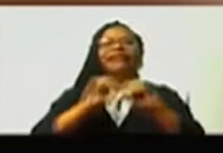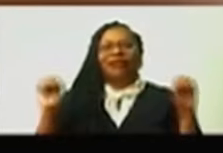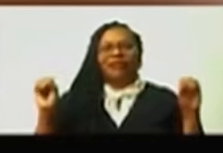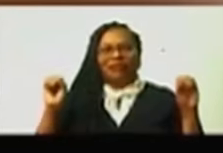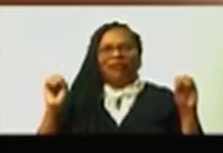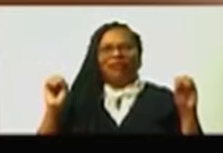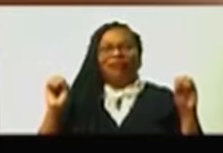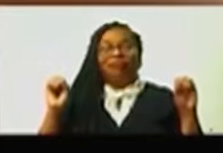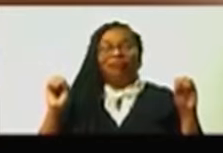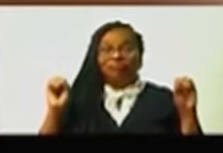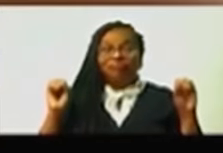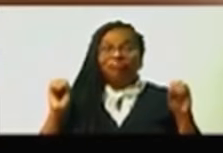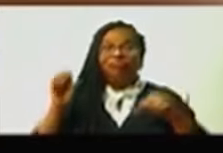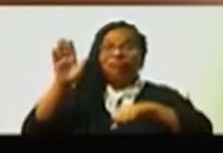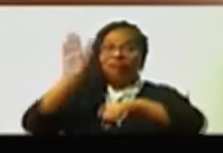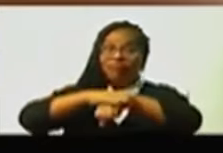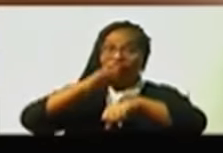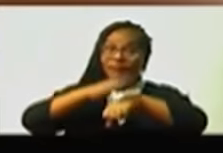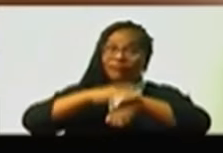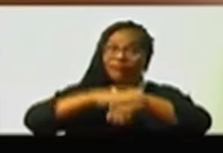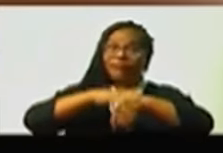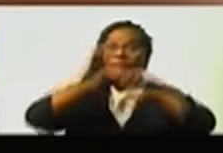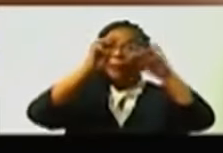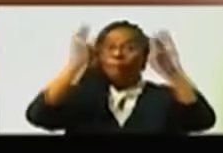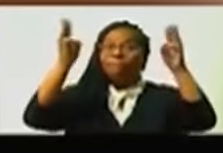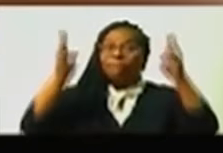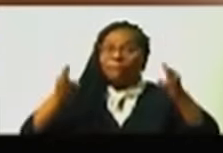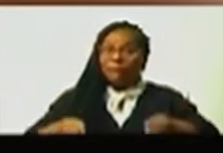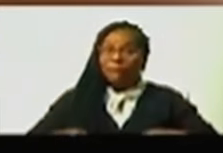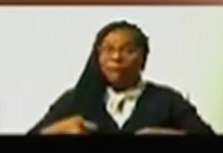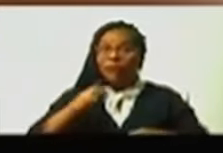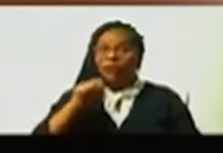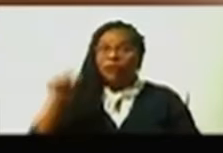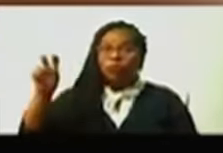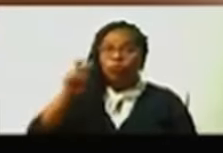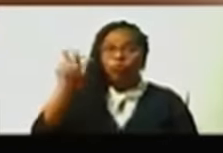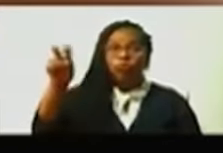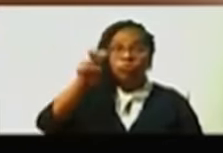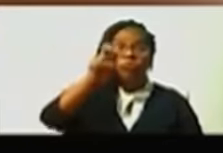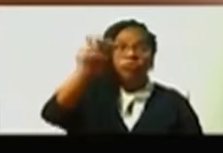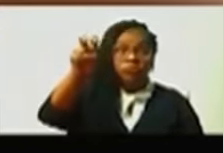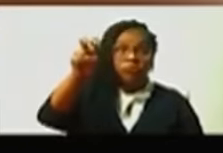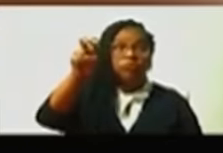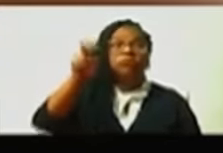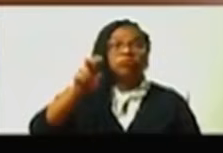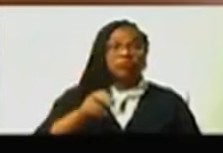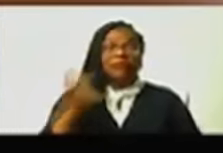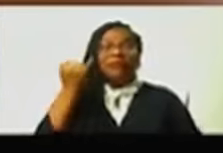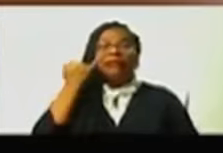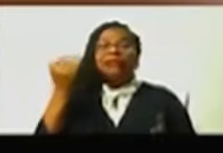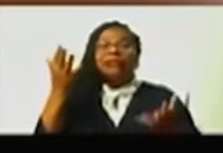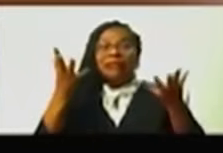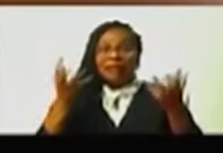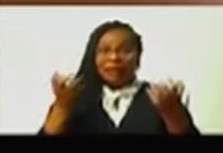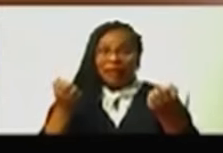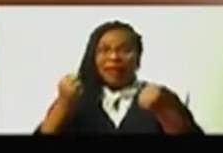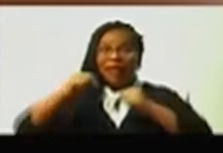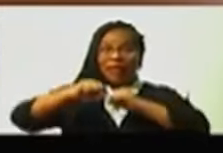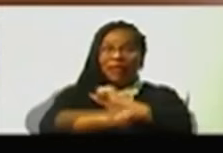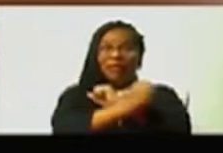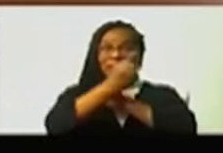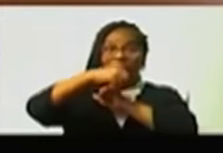ministro de Turismo, ojo, si se quiere pretender desarrollar a Samaná, no